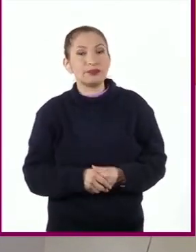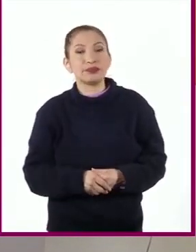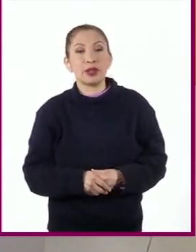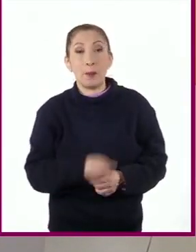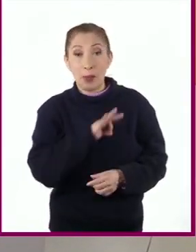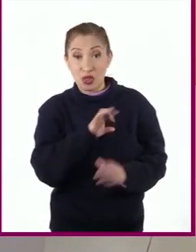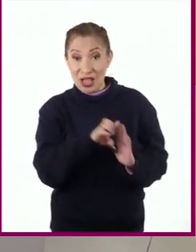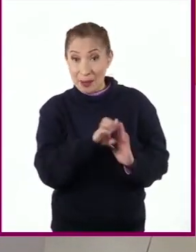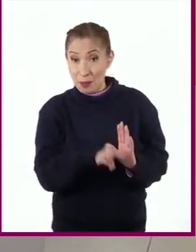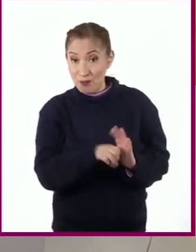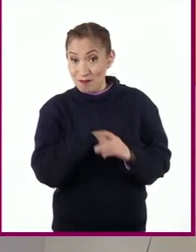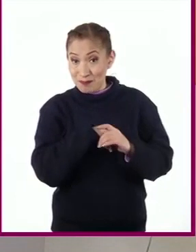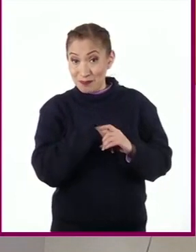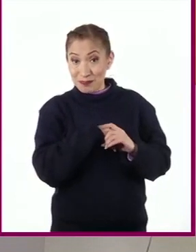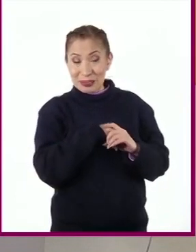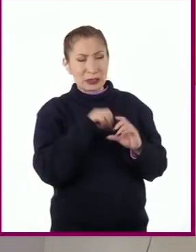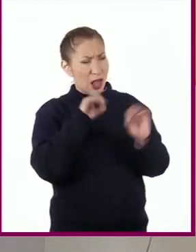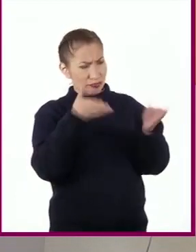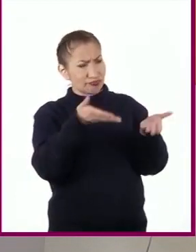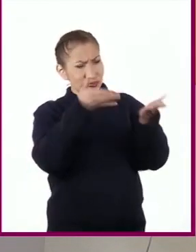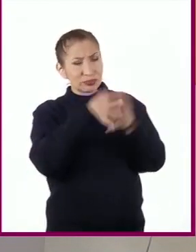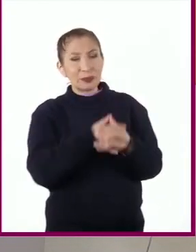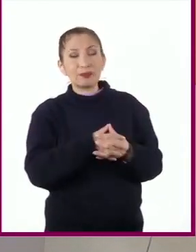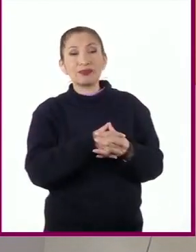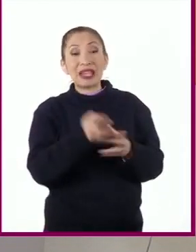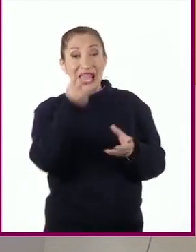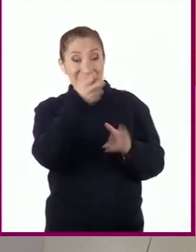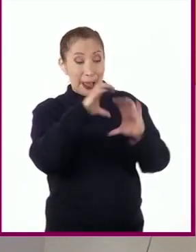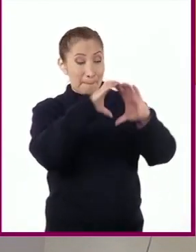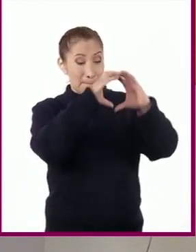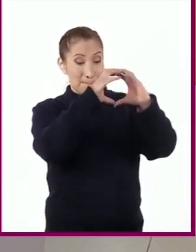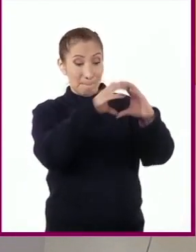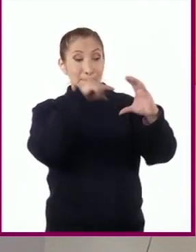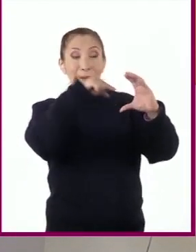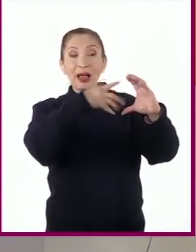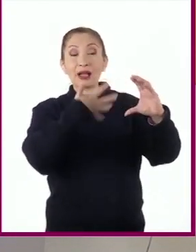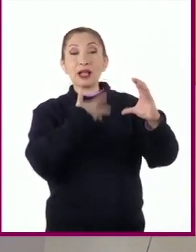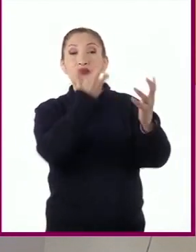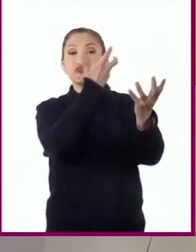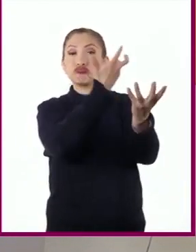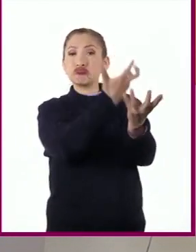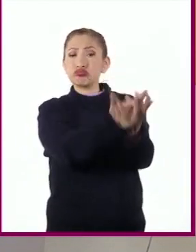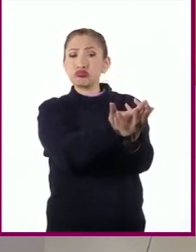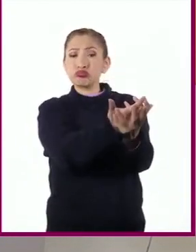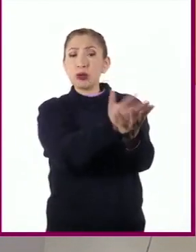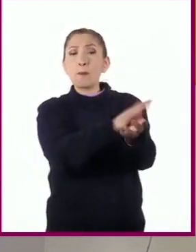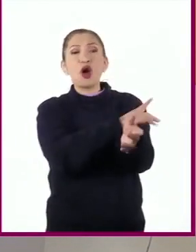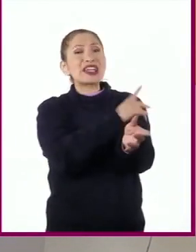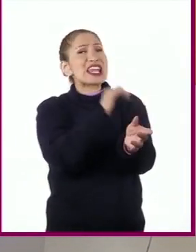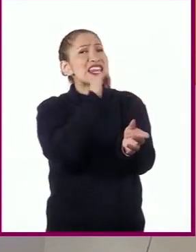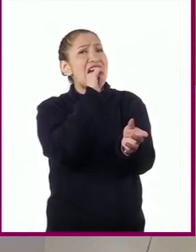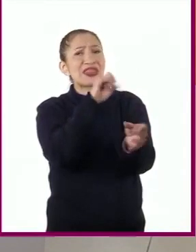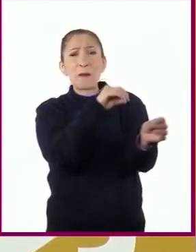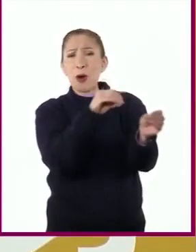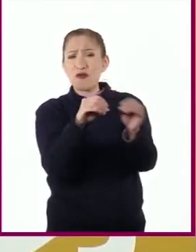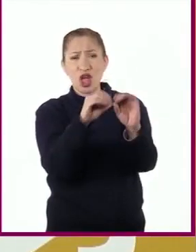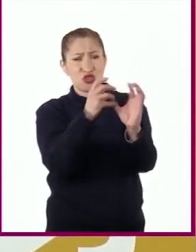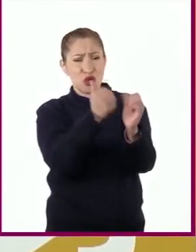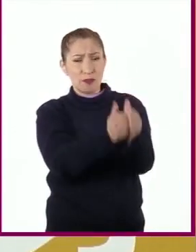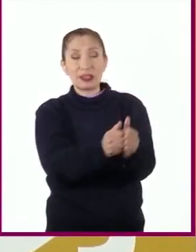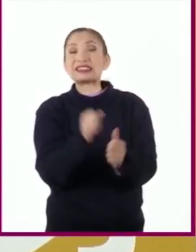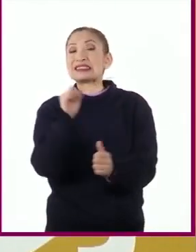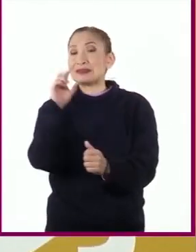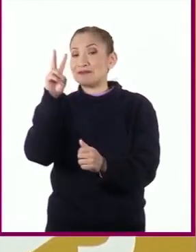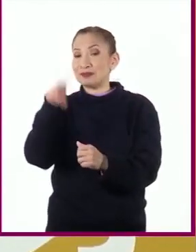¿Puedo poner un ejemplo, maestra? ¡Claro! Esta pelota se encuentra en estado de reposo porque no se mueve. Así